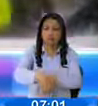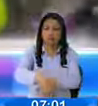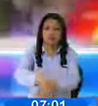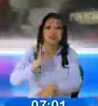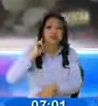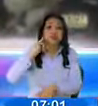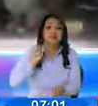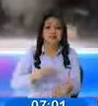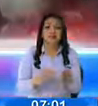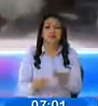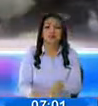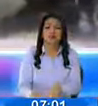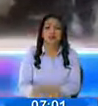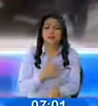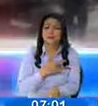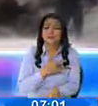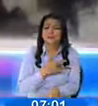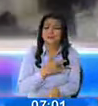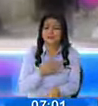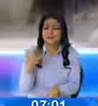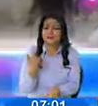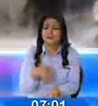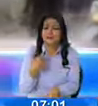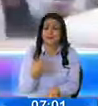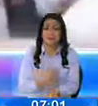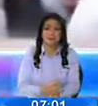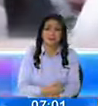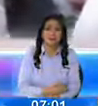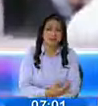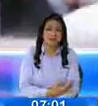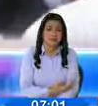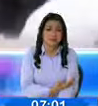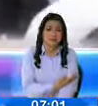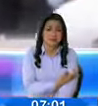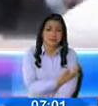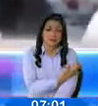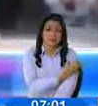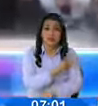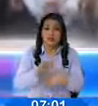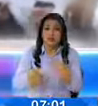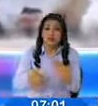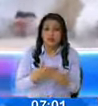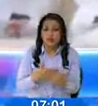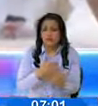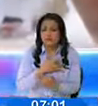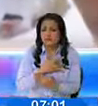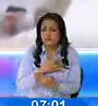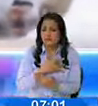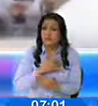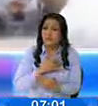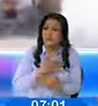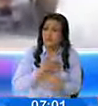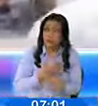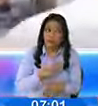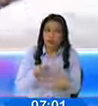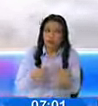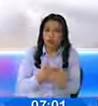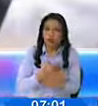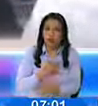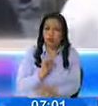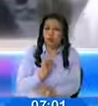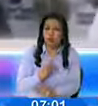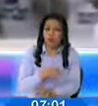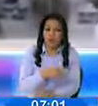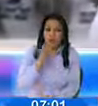que perdió su vida de una manera que nadie lo esperaba. Todos hemos sentido en el alma este asunto de un